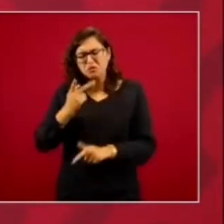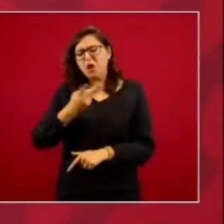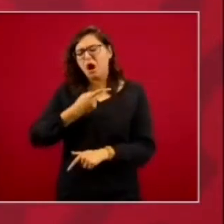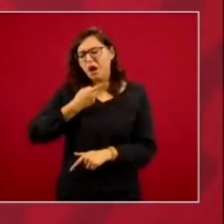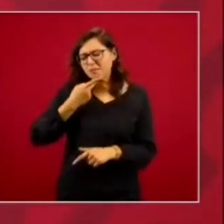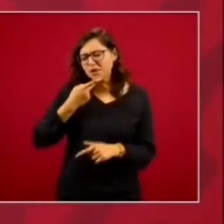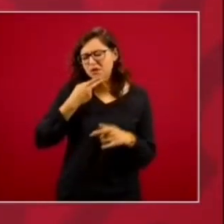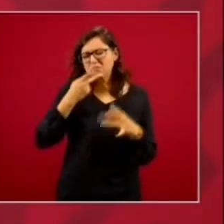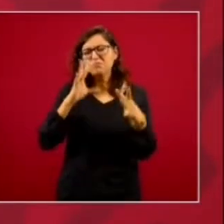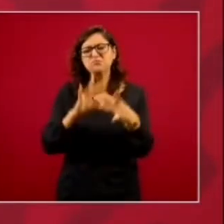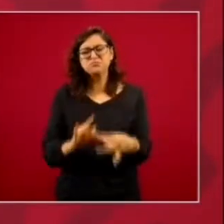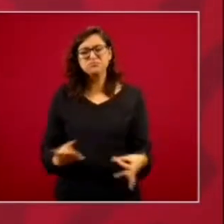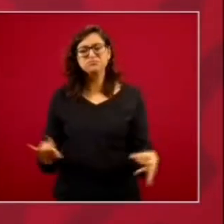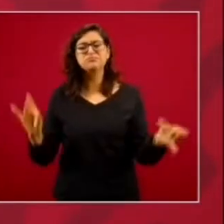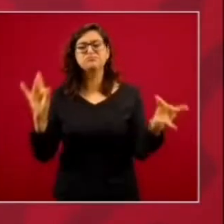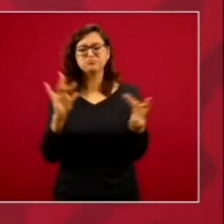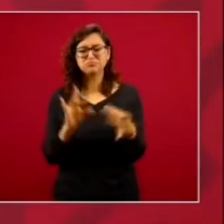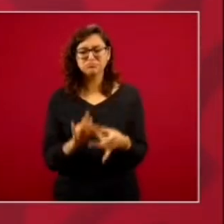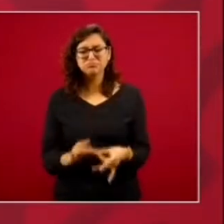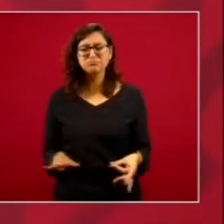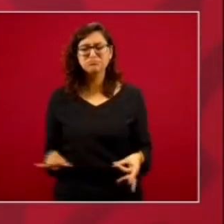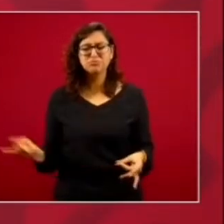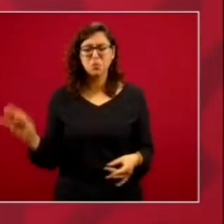se puede estar